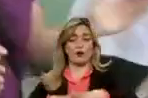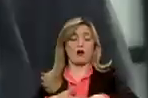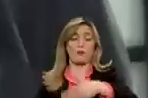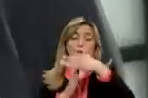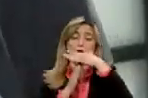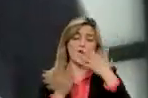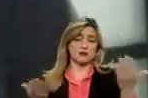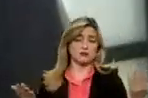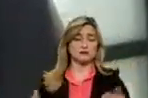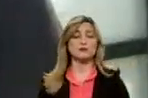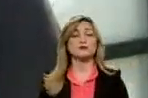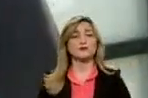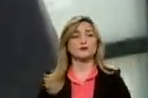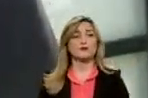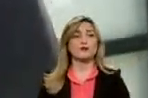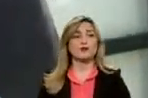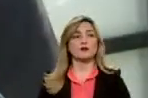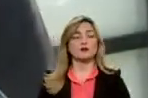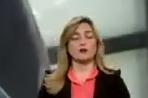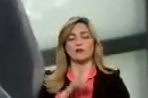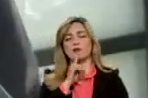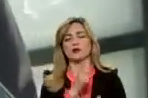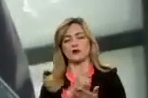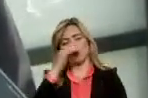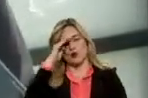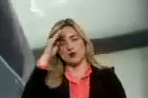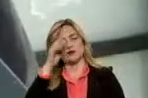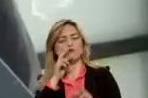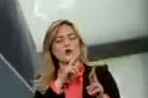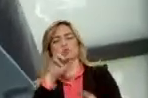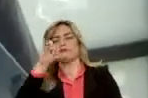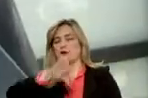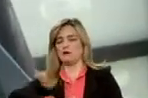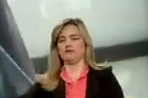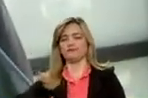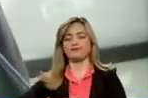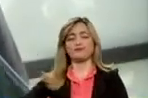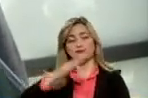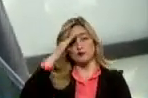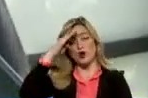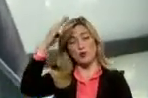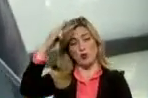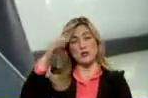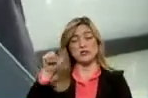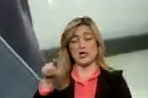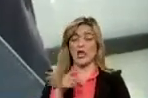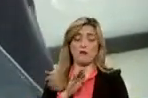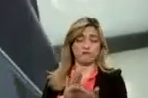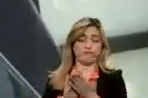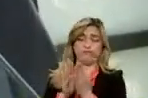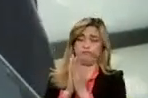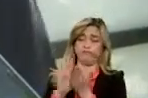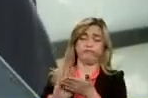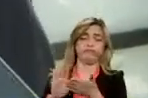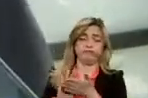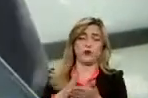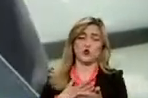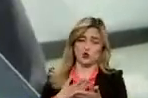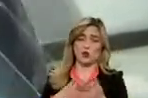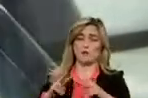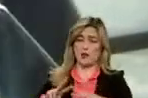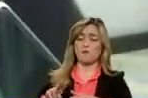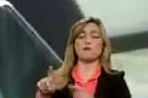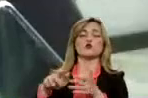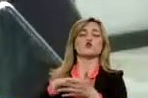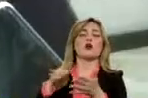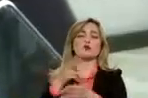pacífica. Una desproporción en la respuesta de la policía. El general Salinas se disculpó, yo también lo hice con ellos, estábamos reunidos.